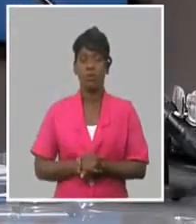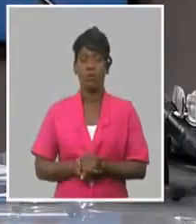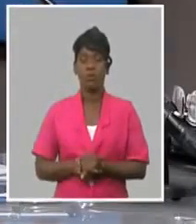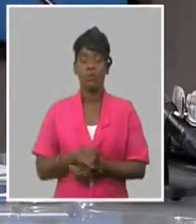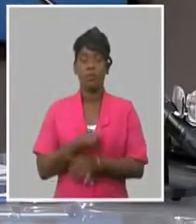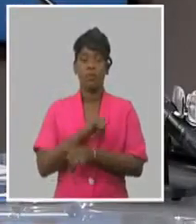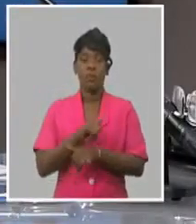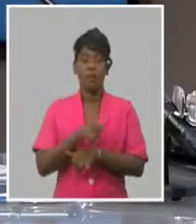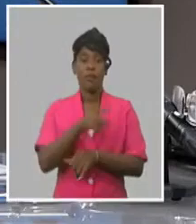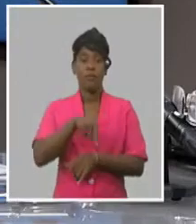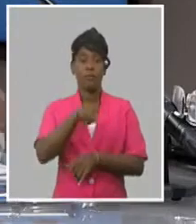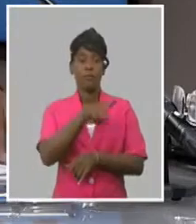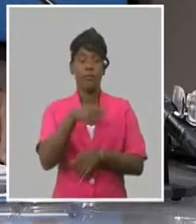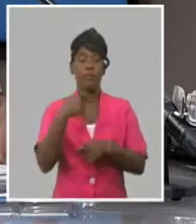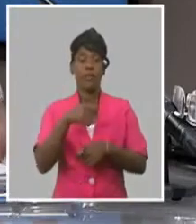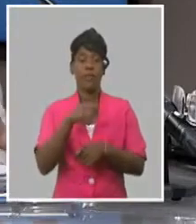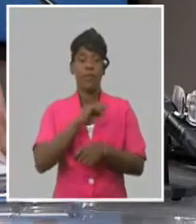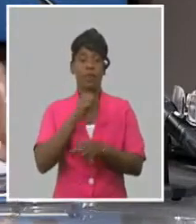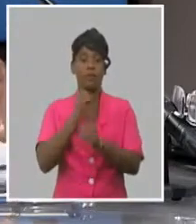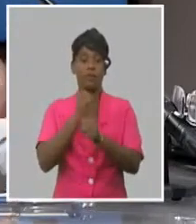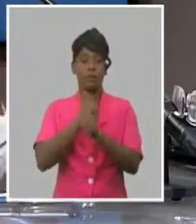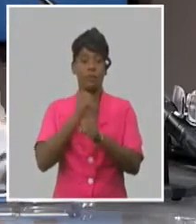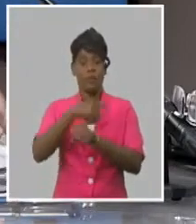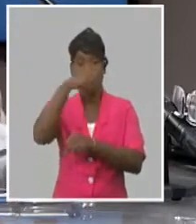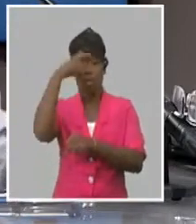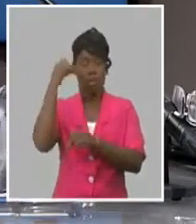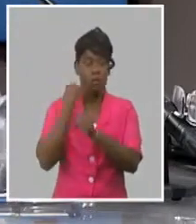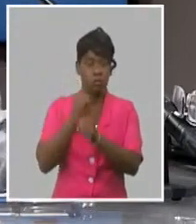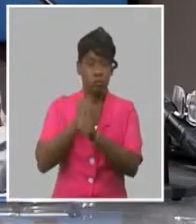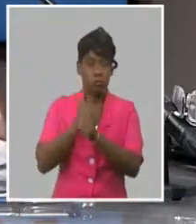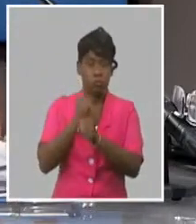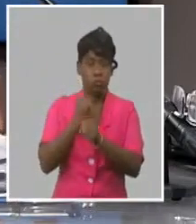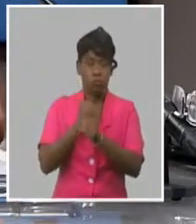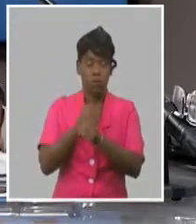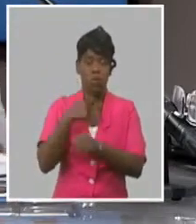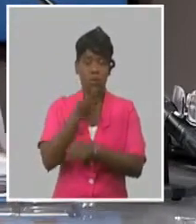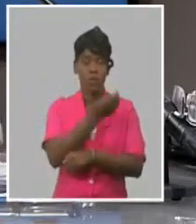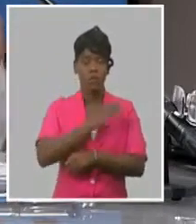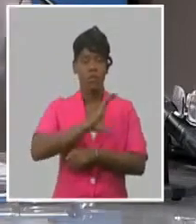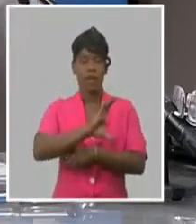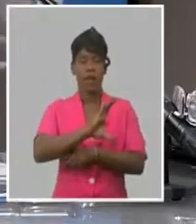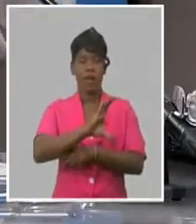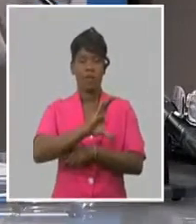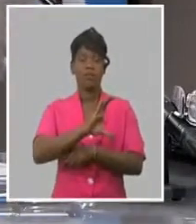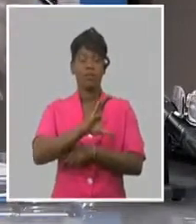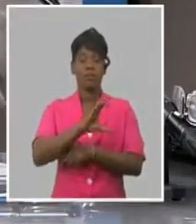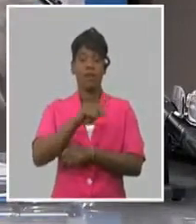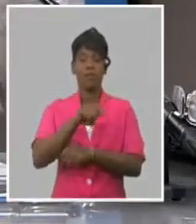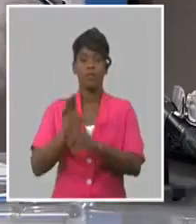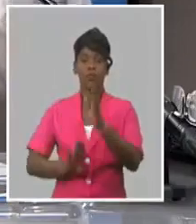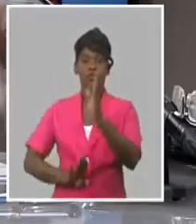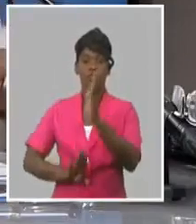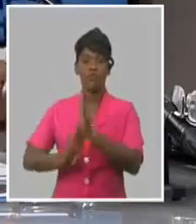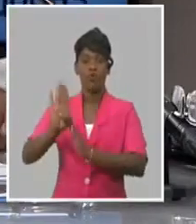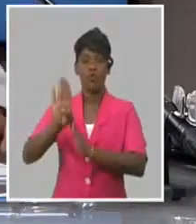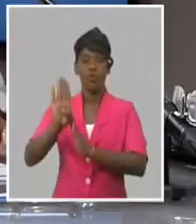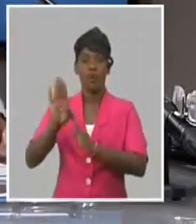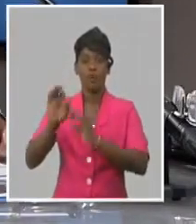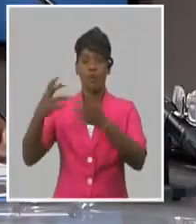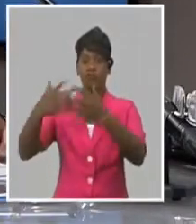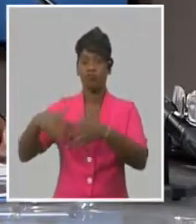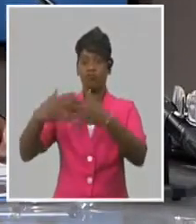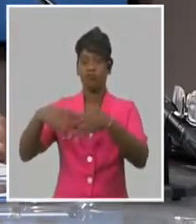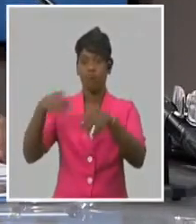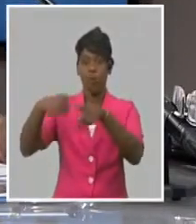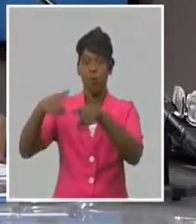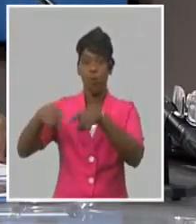los trabajadores. Eso tiene esa expresión. A mí casi siempre me gusta hacer los análisis un poquitico macro y después bajar un